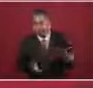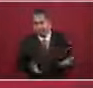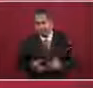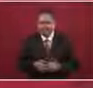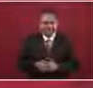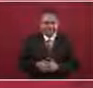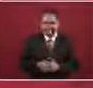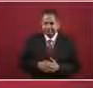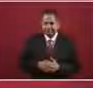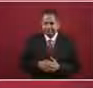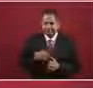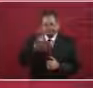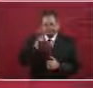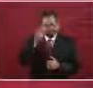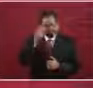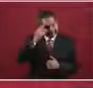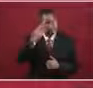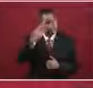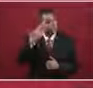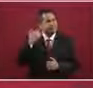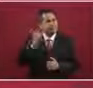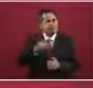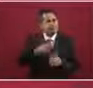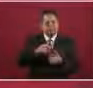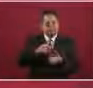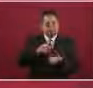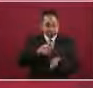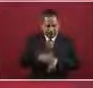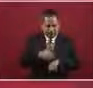pasamos como de el lugar